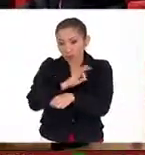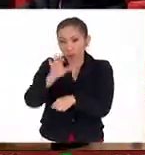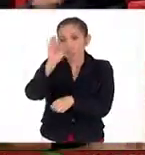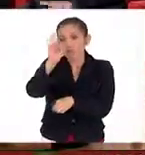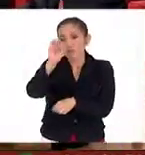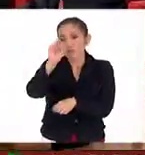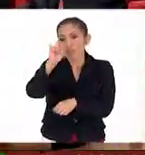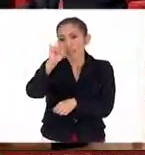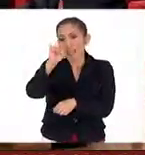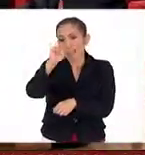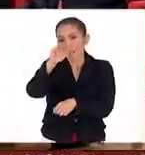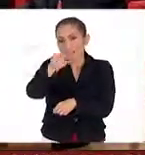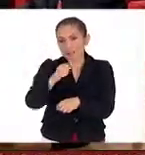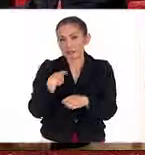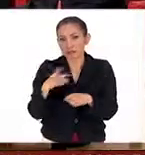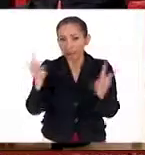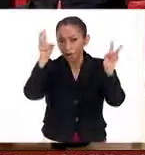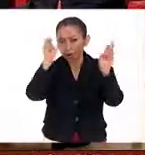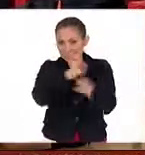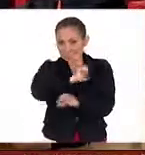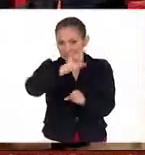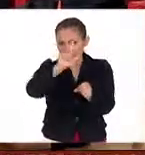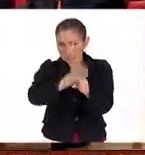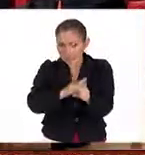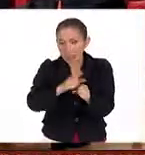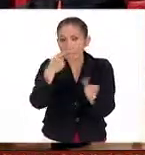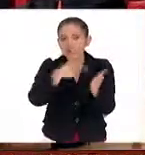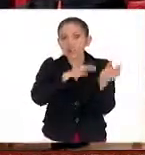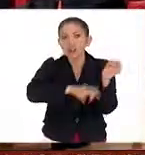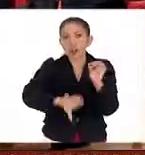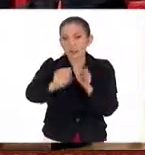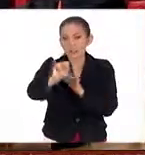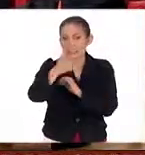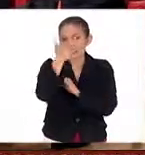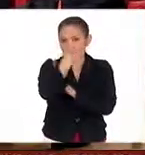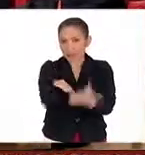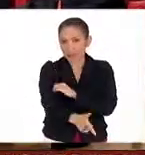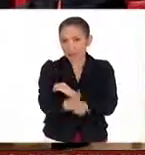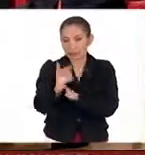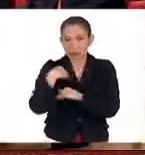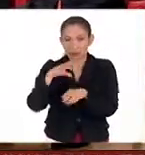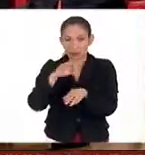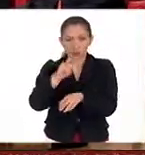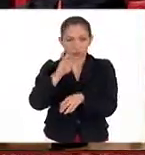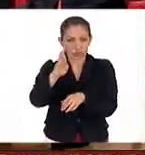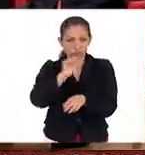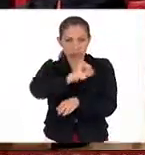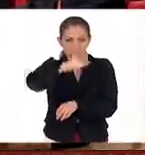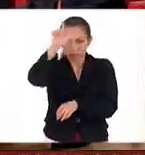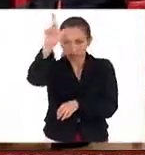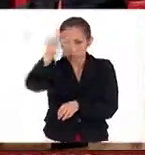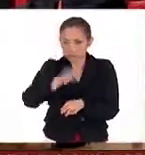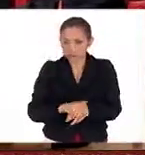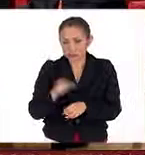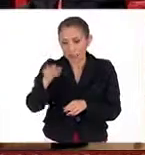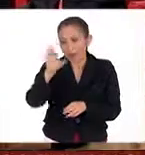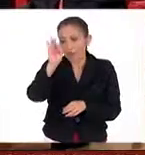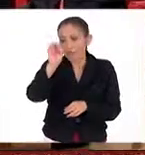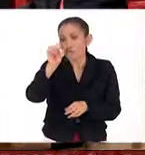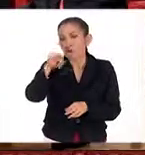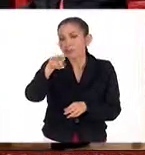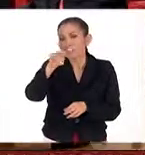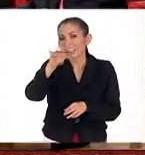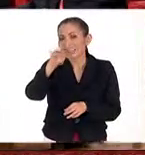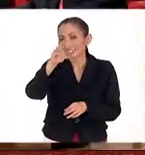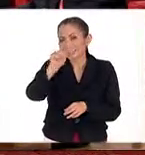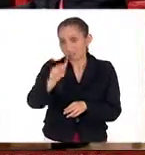foniatras. Sí, la especialidad de foniatría que existe desde 1897 exactamente es la especialidad médica que